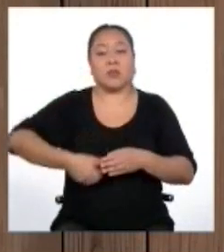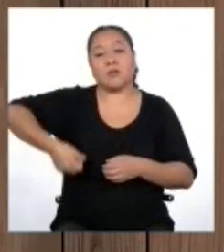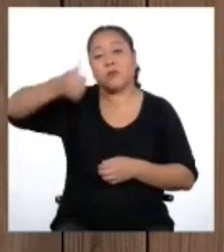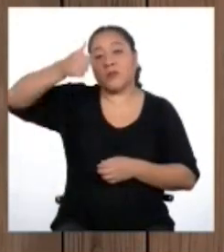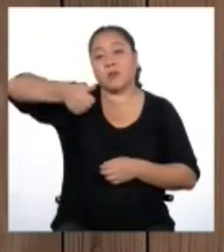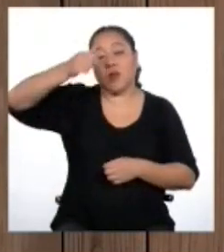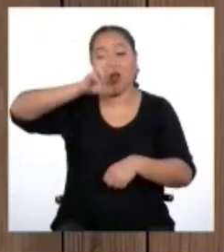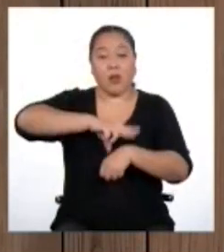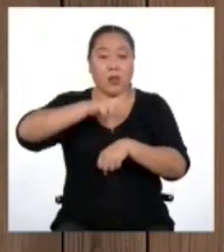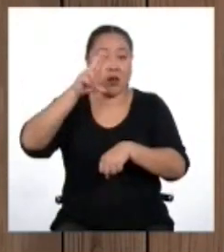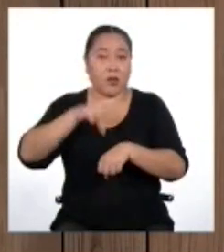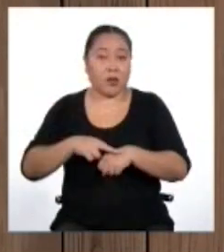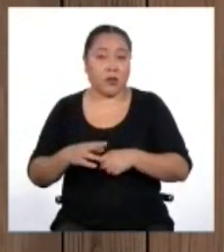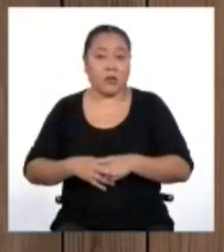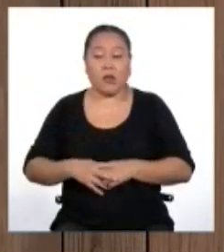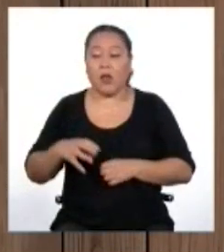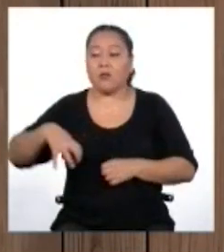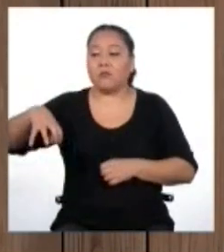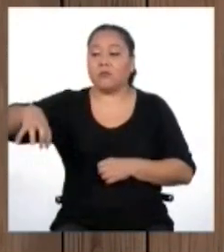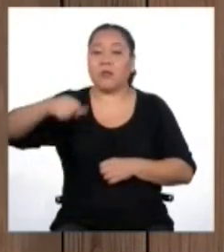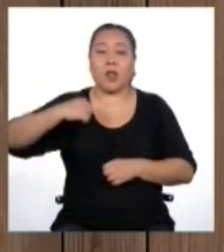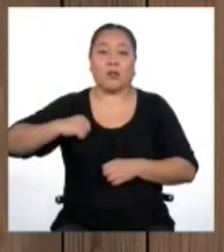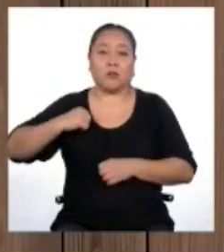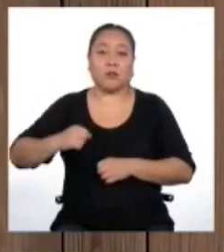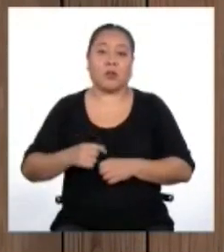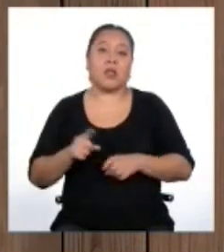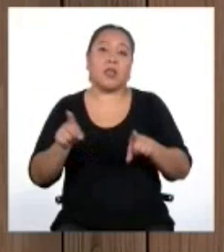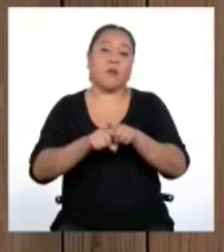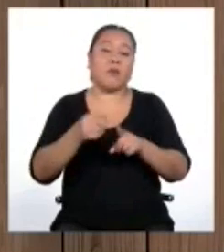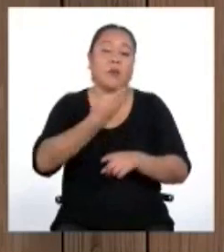autoridades regionales, locales y